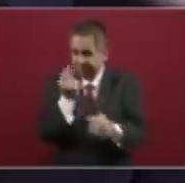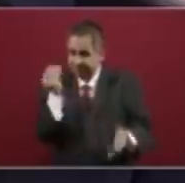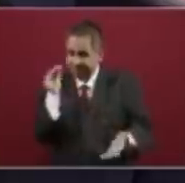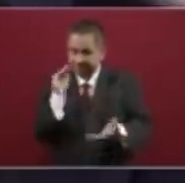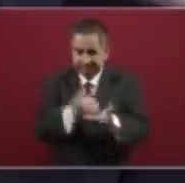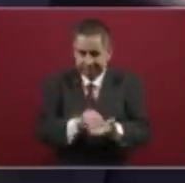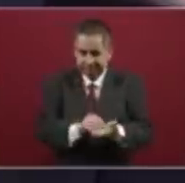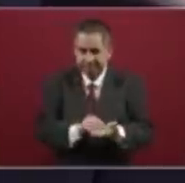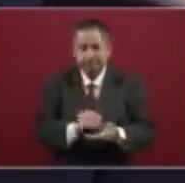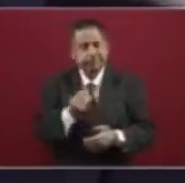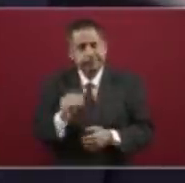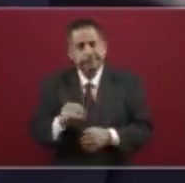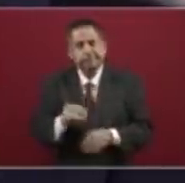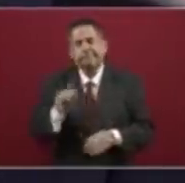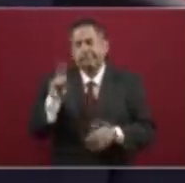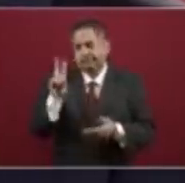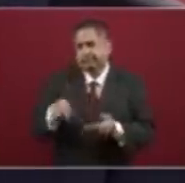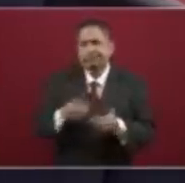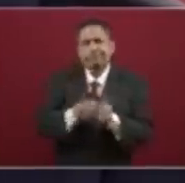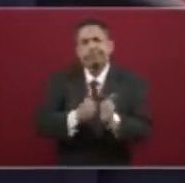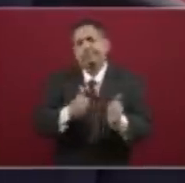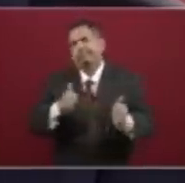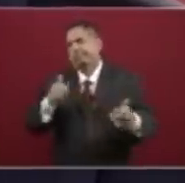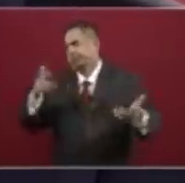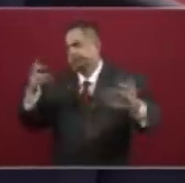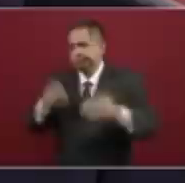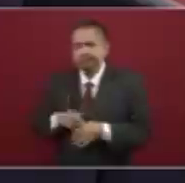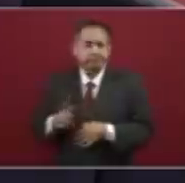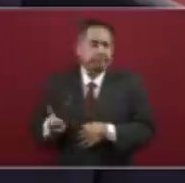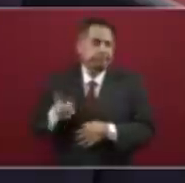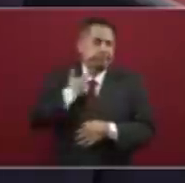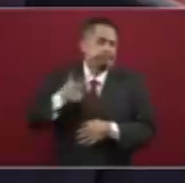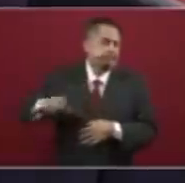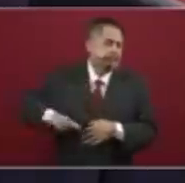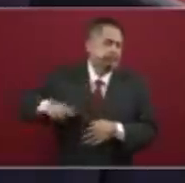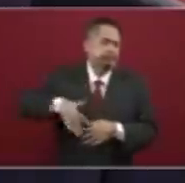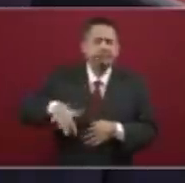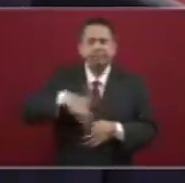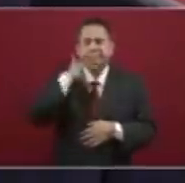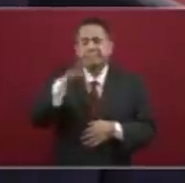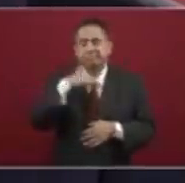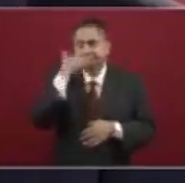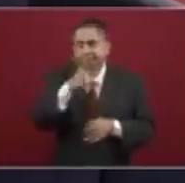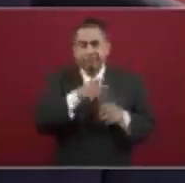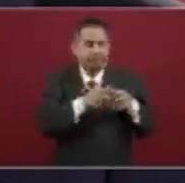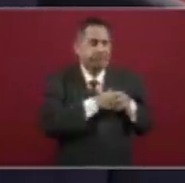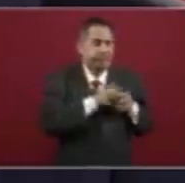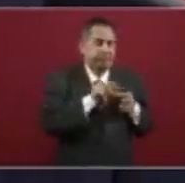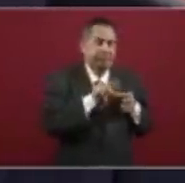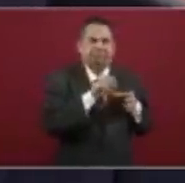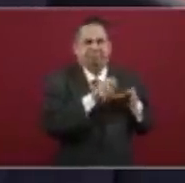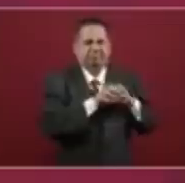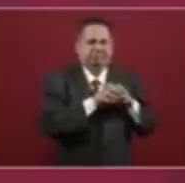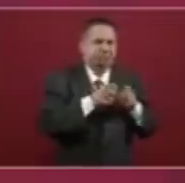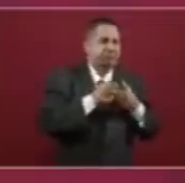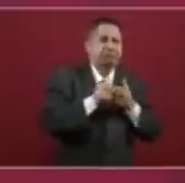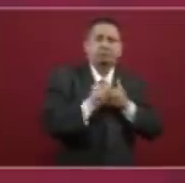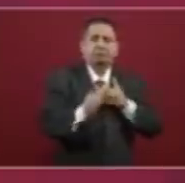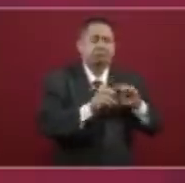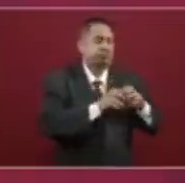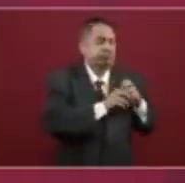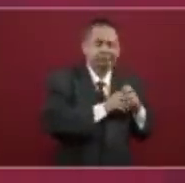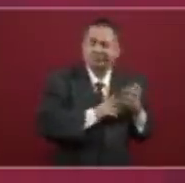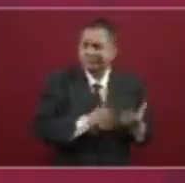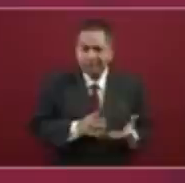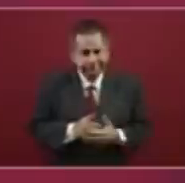entre otros atrasos que nos dejaron estos corruptos del neoliberalismo, es